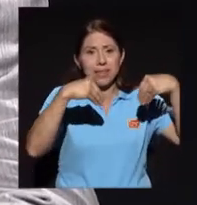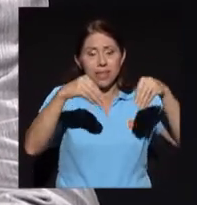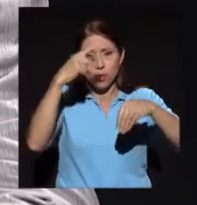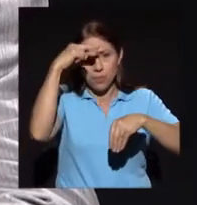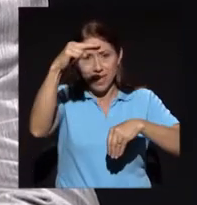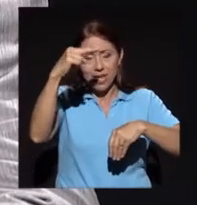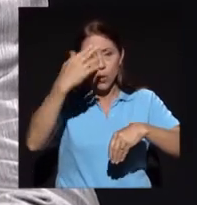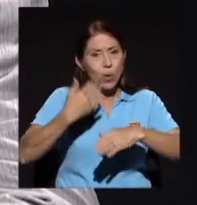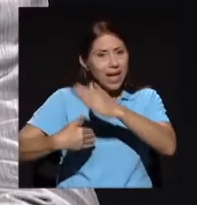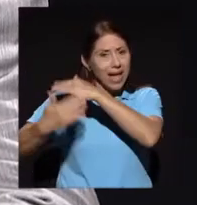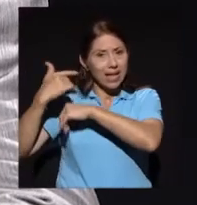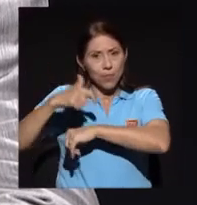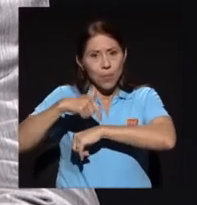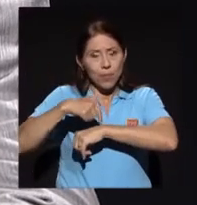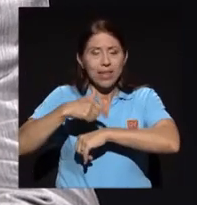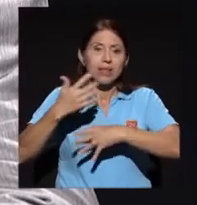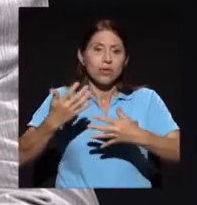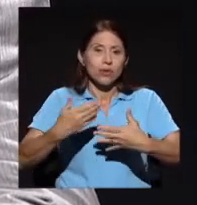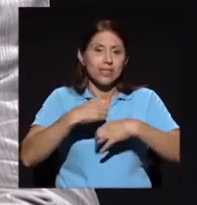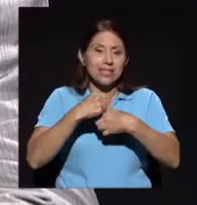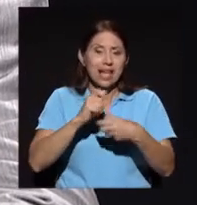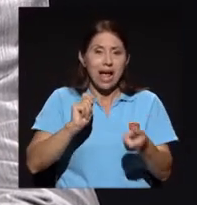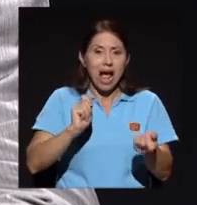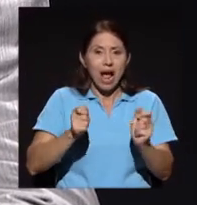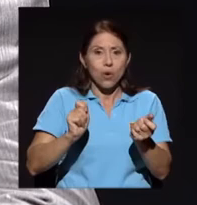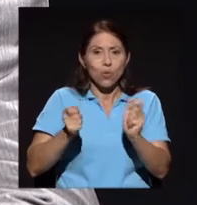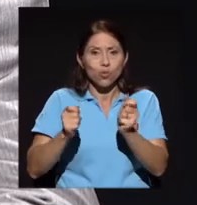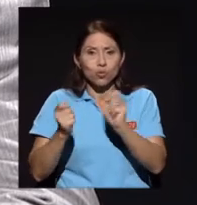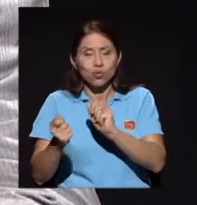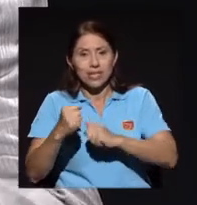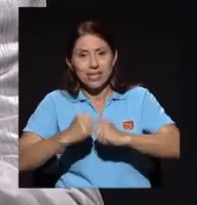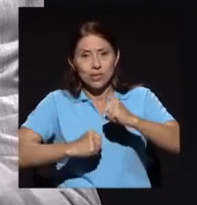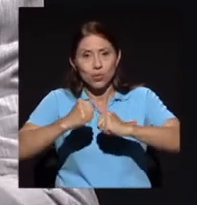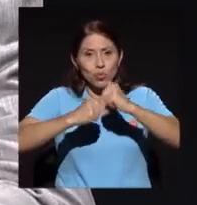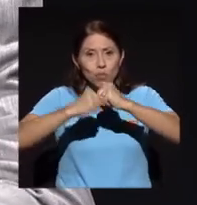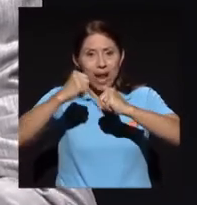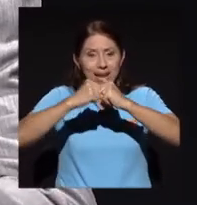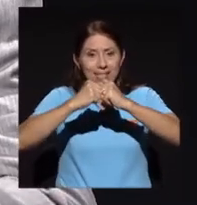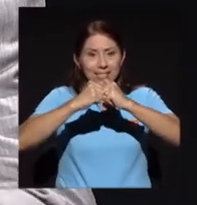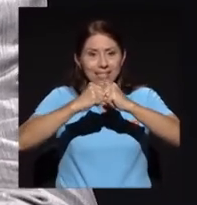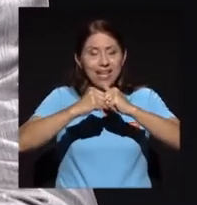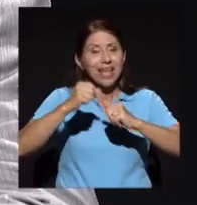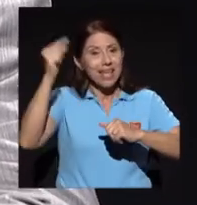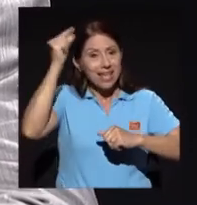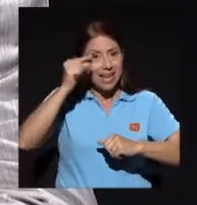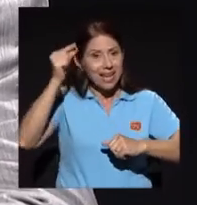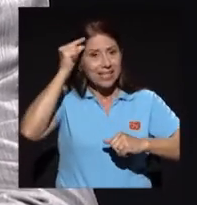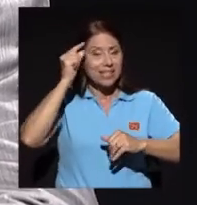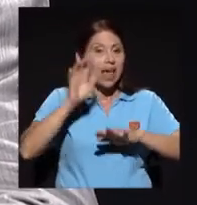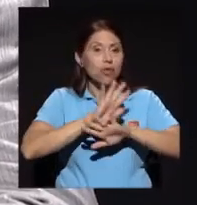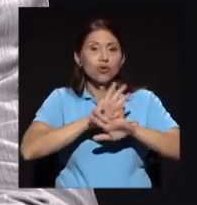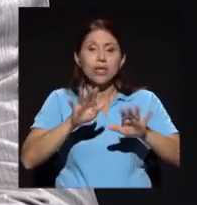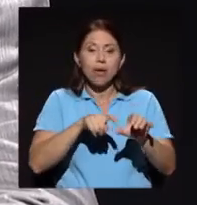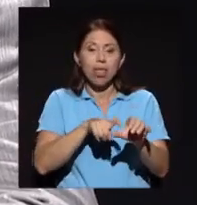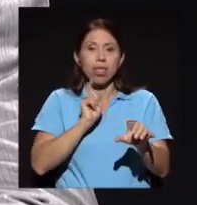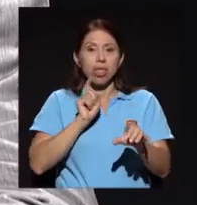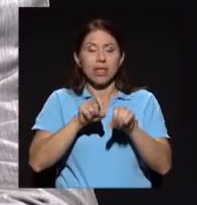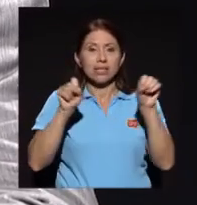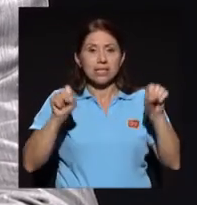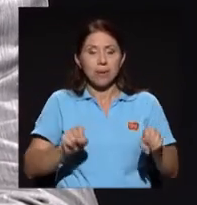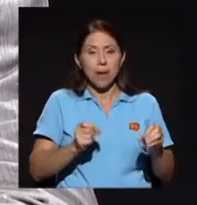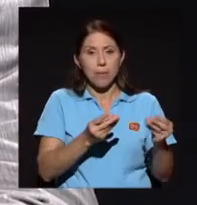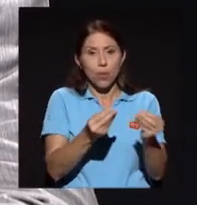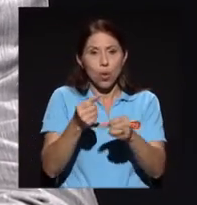era la época de los ajustes estructurales y el desmantelamiento del Estado en el sistema productivo en México, que fue un país